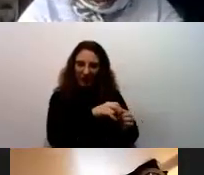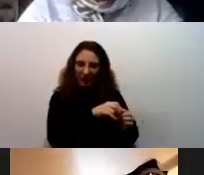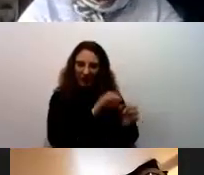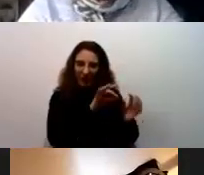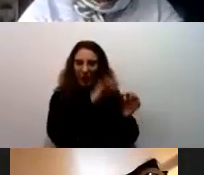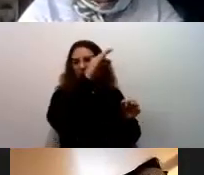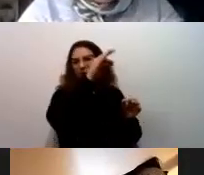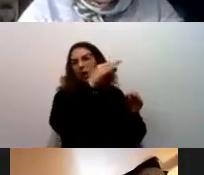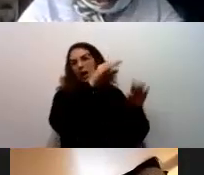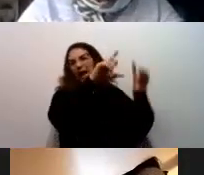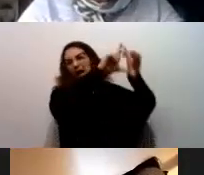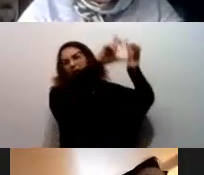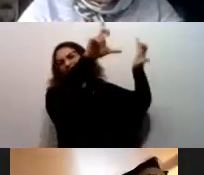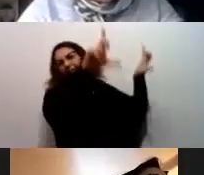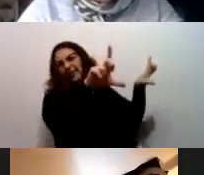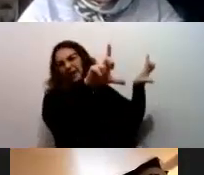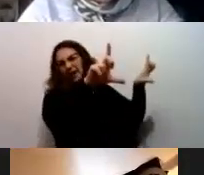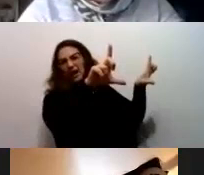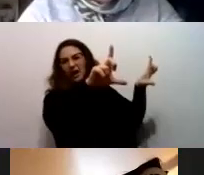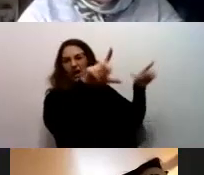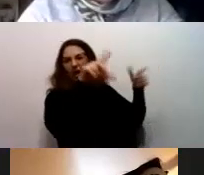cartelería, tiene que ver con